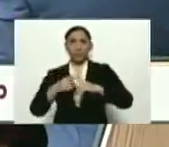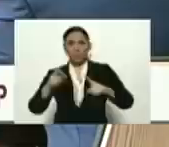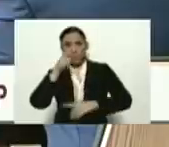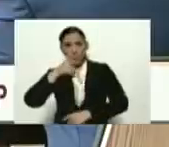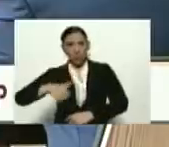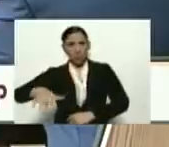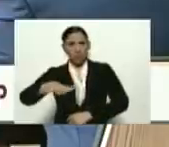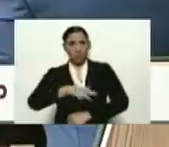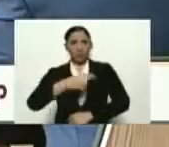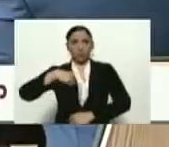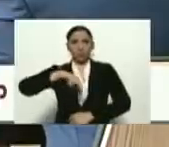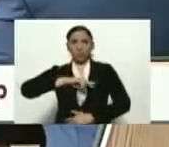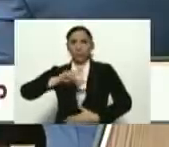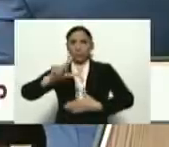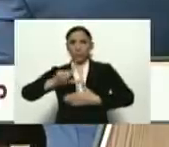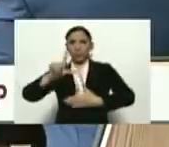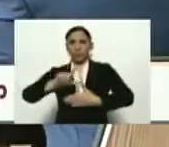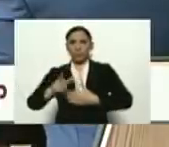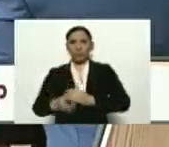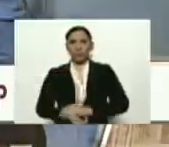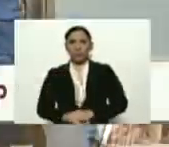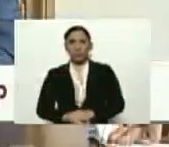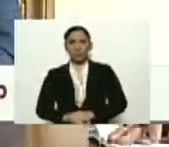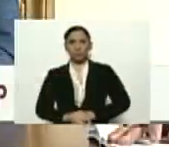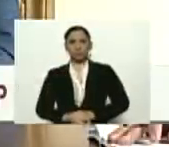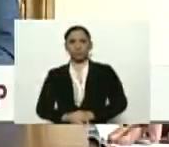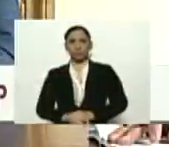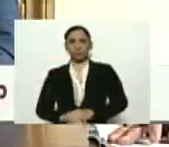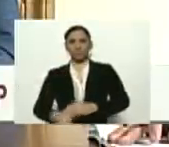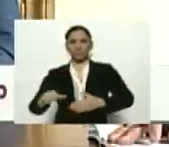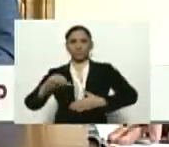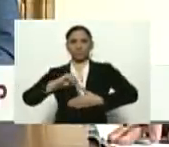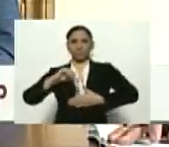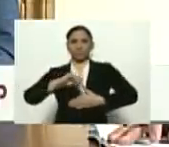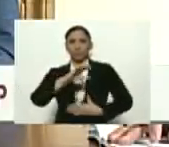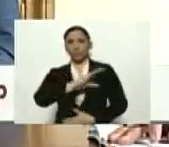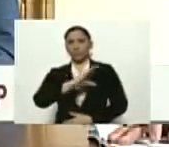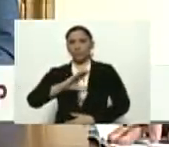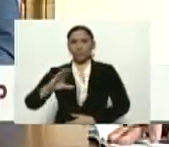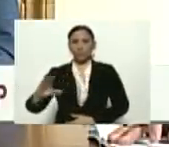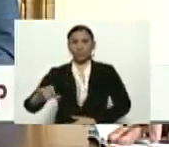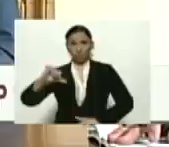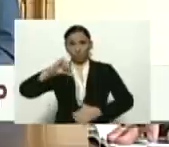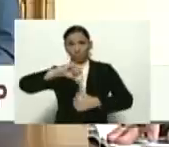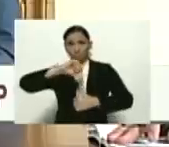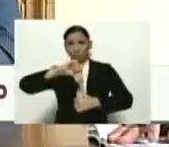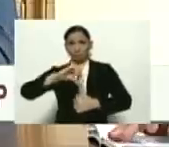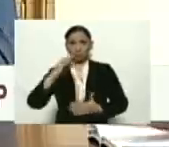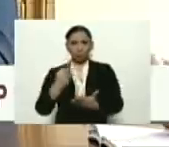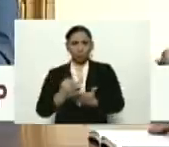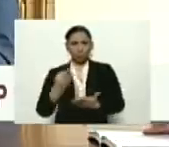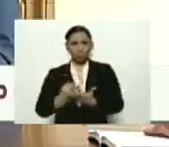de Nuestroamérica. Desde Sudamérica, desde el Caribe, desde Centroamérica, siempre